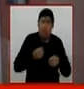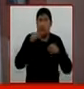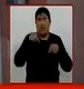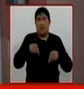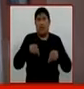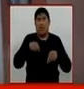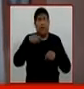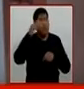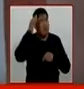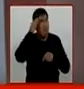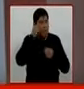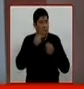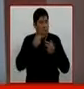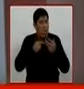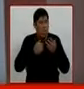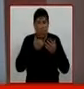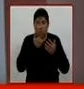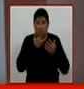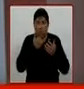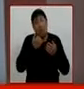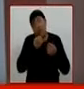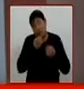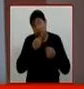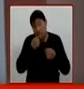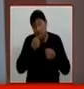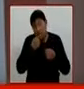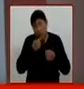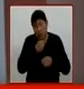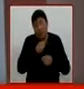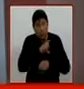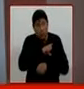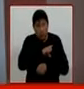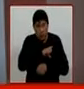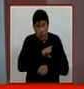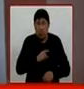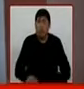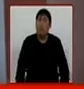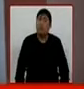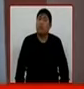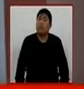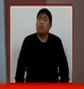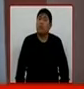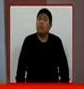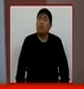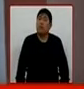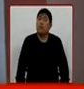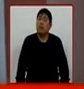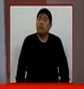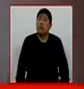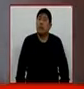seguramente saben a detalle lo que ha sucedido. Así al menos lo han dado a conocer las autoridades policiales.